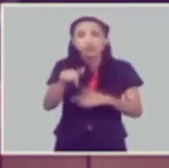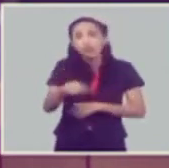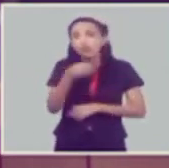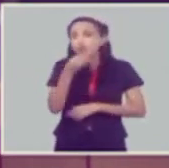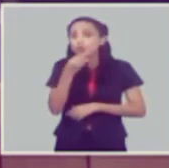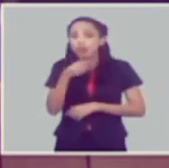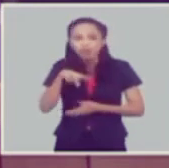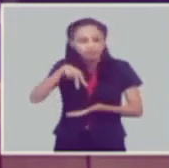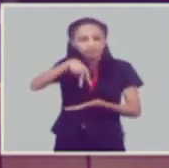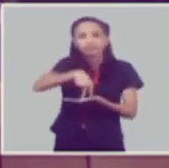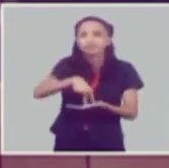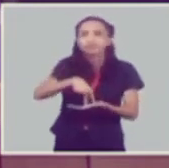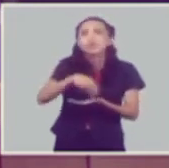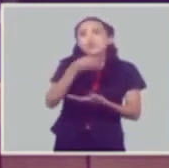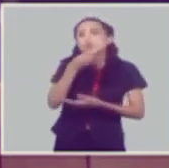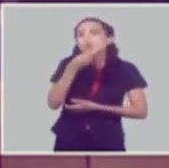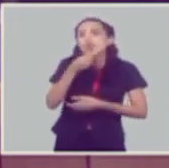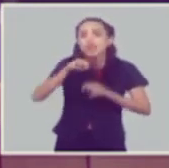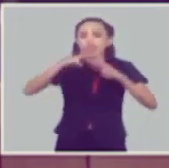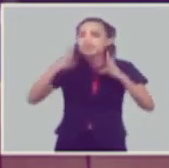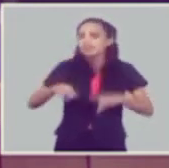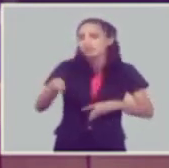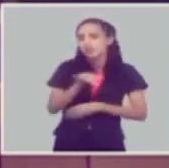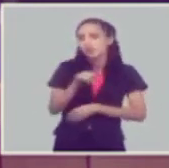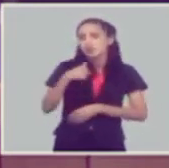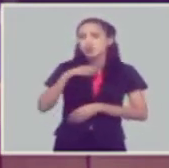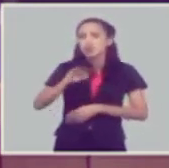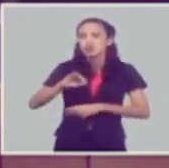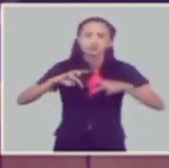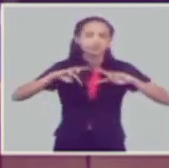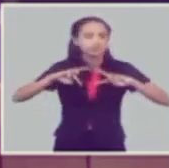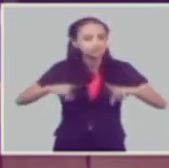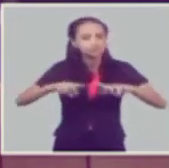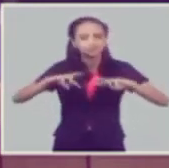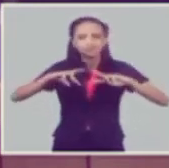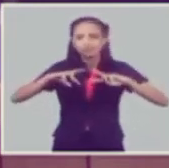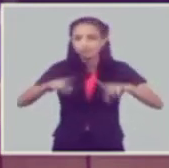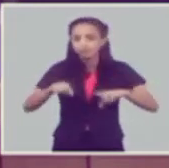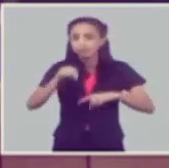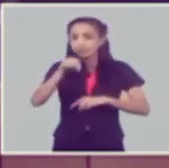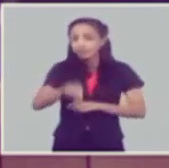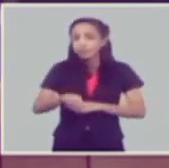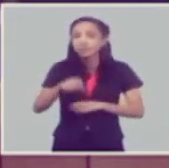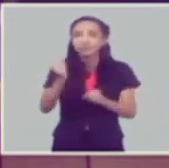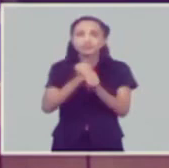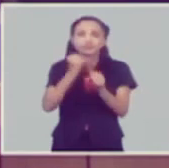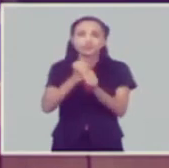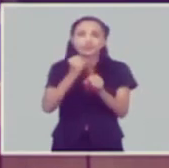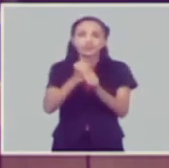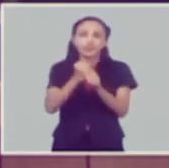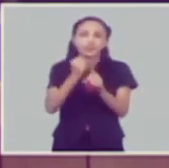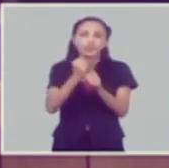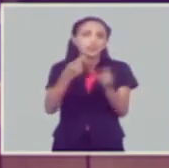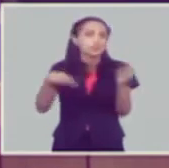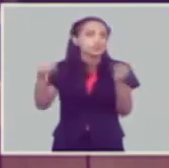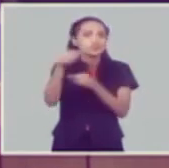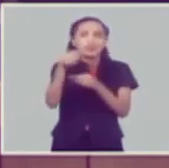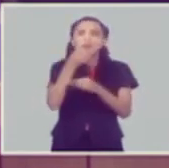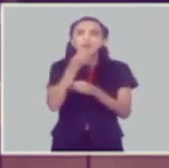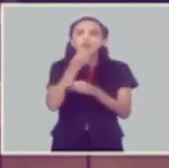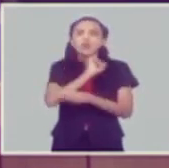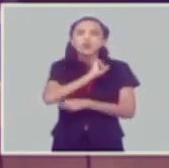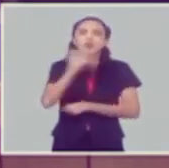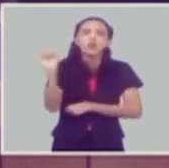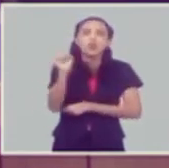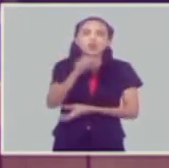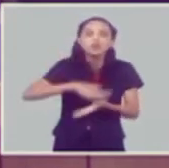o presencial. Lo he dicho y lo reitero, esa es la sinergia imprescindible para el desarrollo en una sociedad